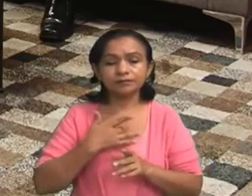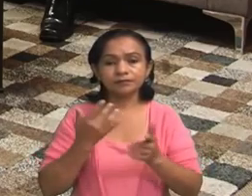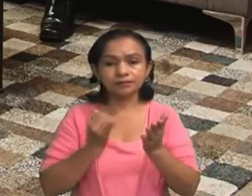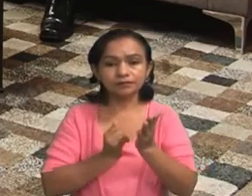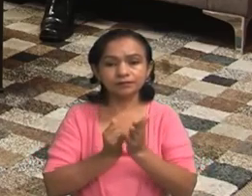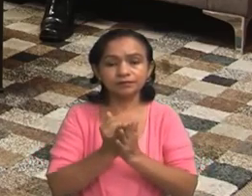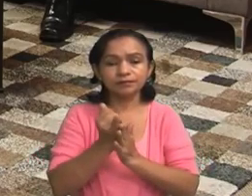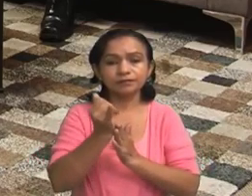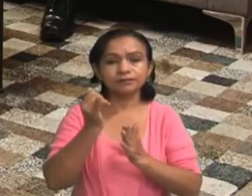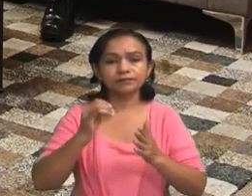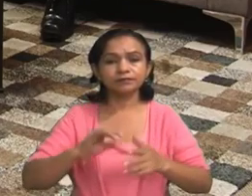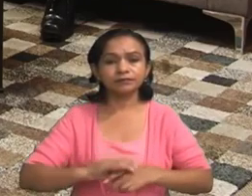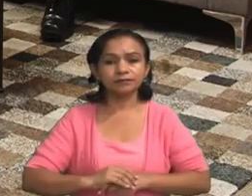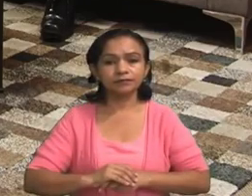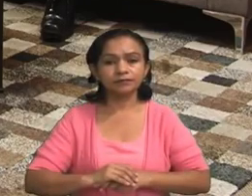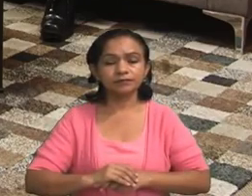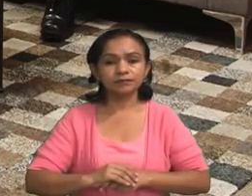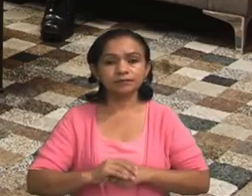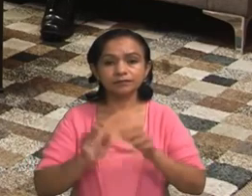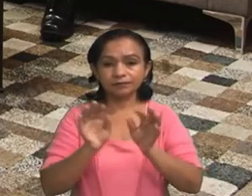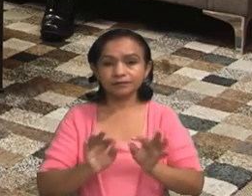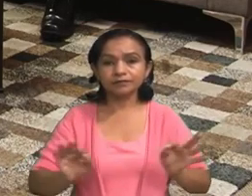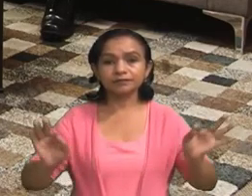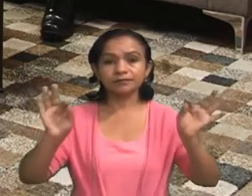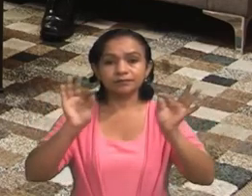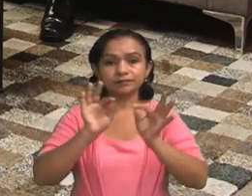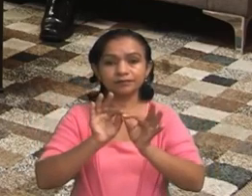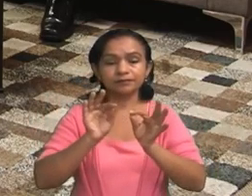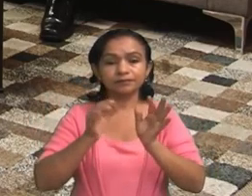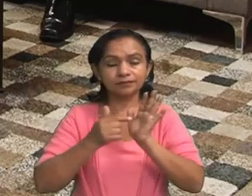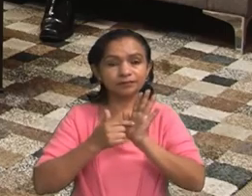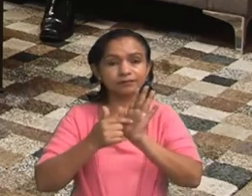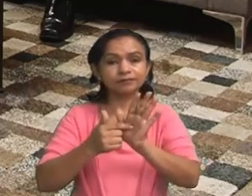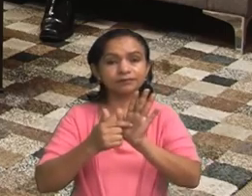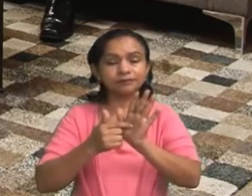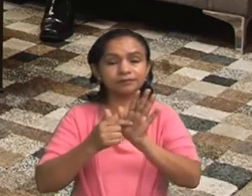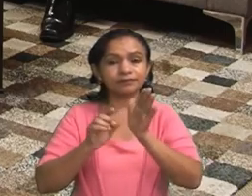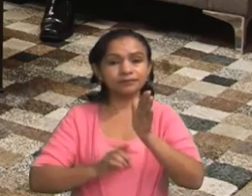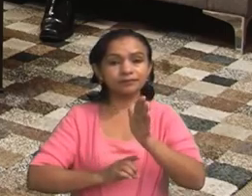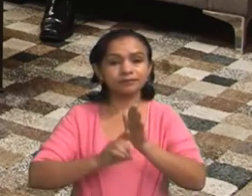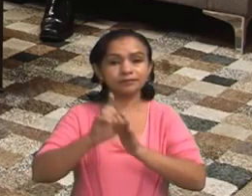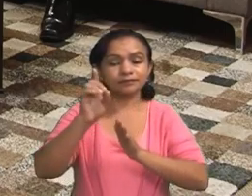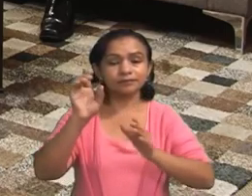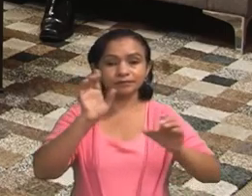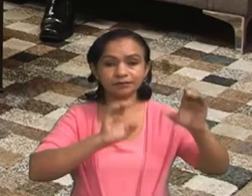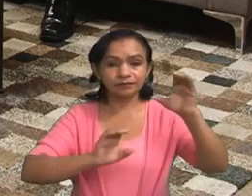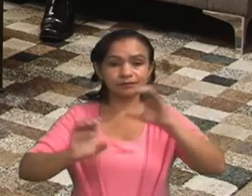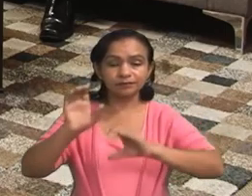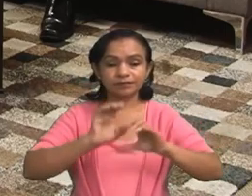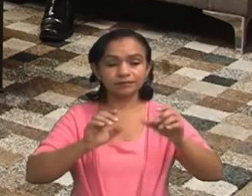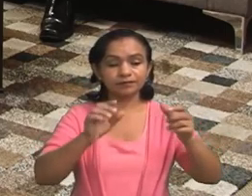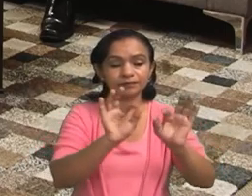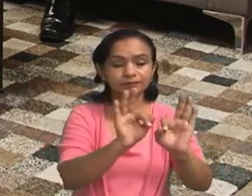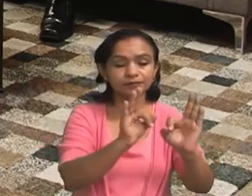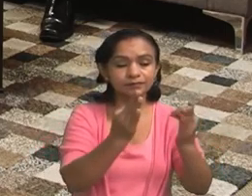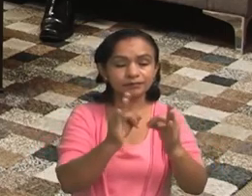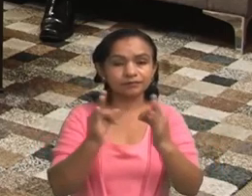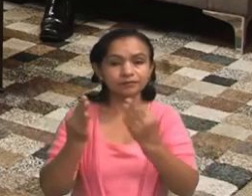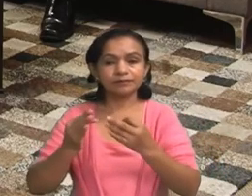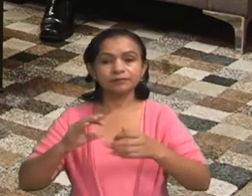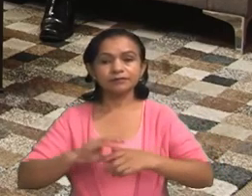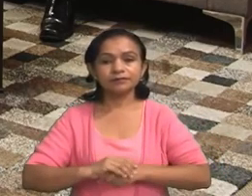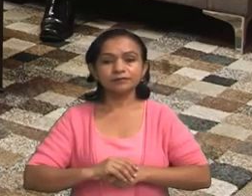investigaciones. Sin duda alguna, un interesante ejemplo de desarrollo científico, pero con las familias, con las